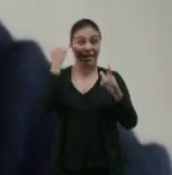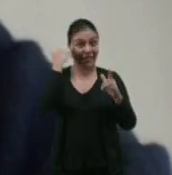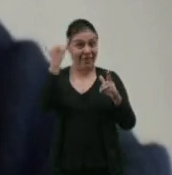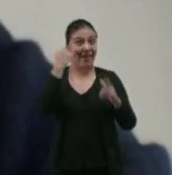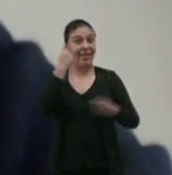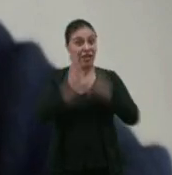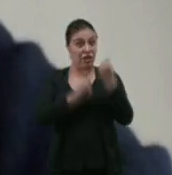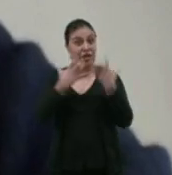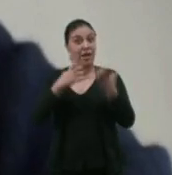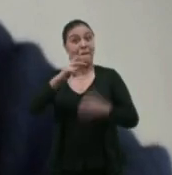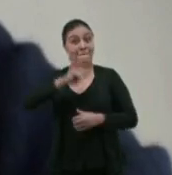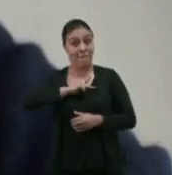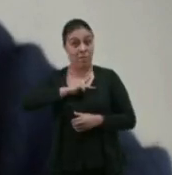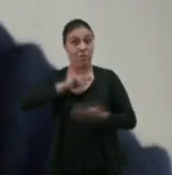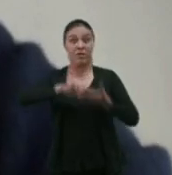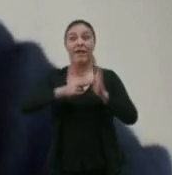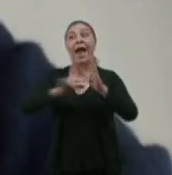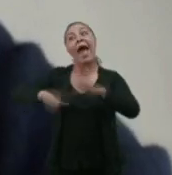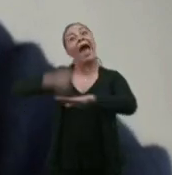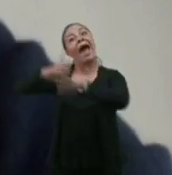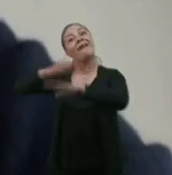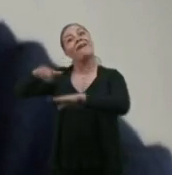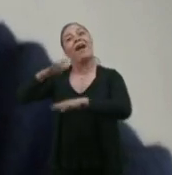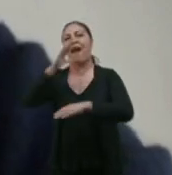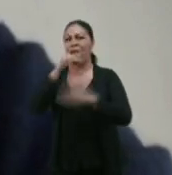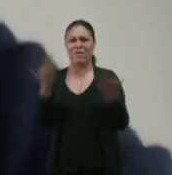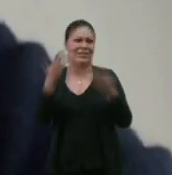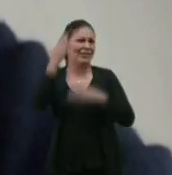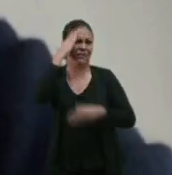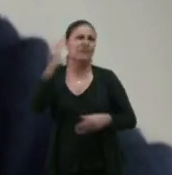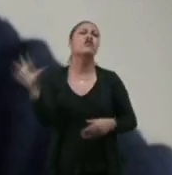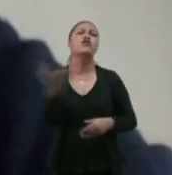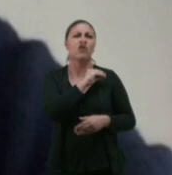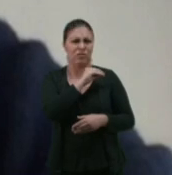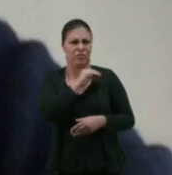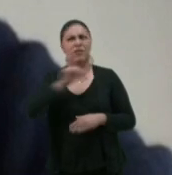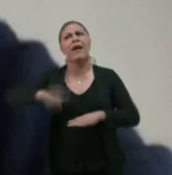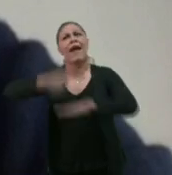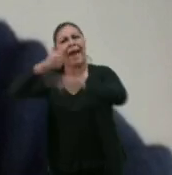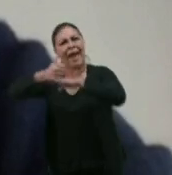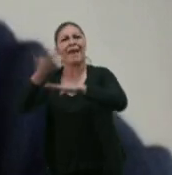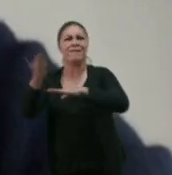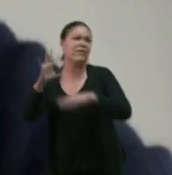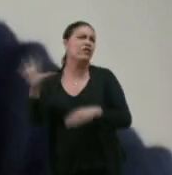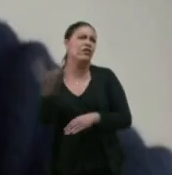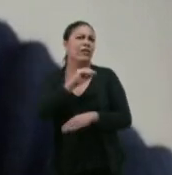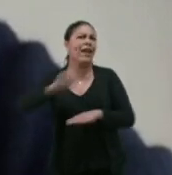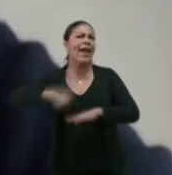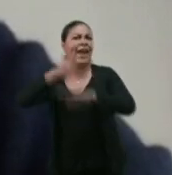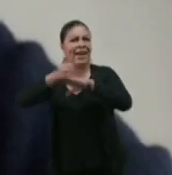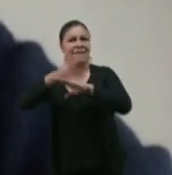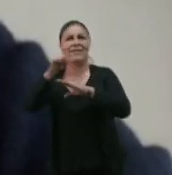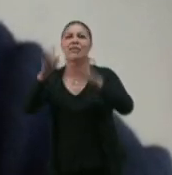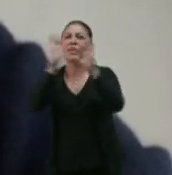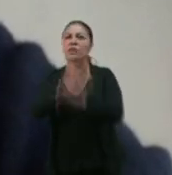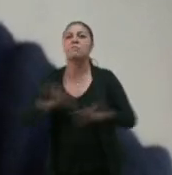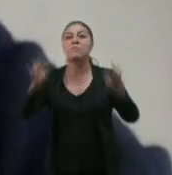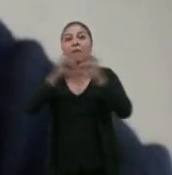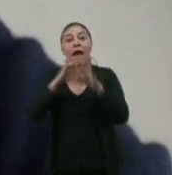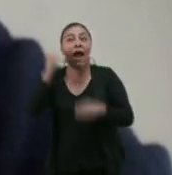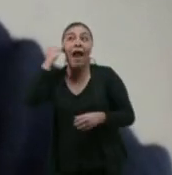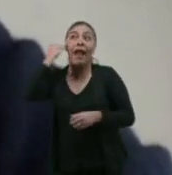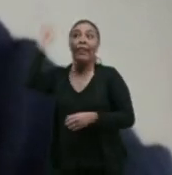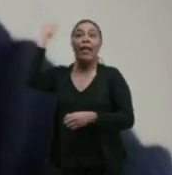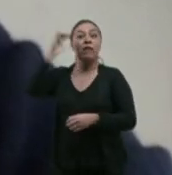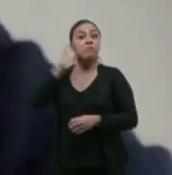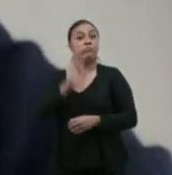alguna manera tenemos un jefe, ya sea el mercado, la competencia, un directorio. Creo que lo importante es tener una idea